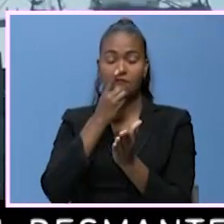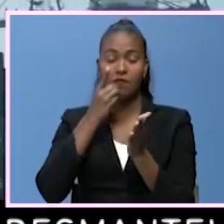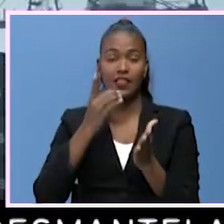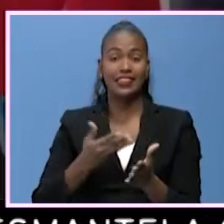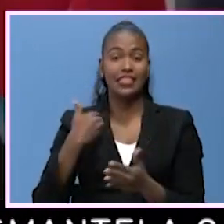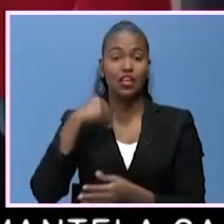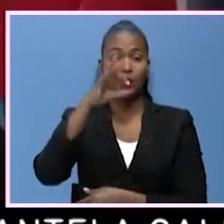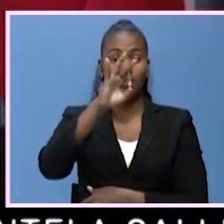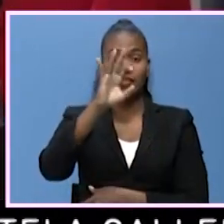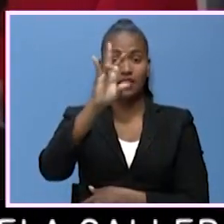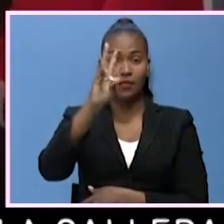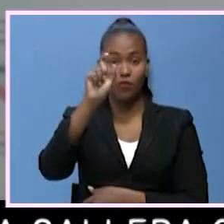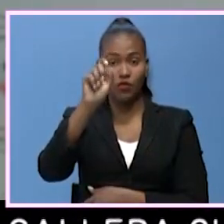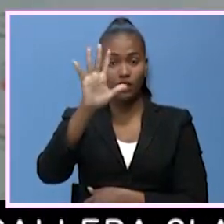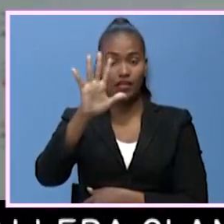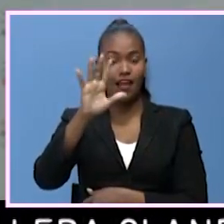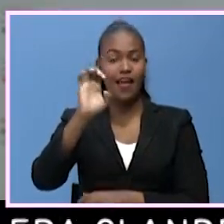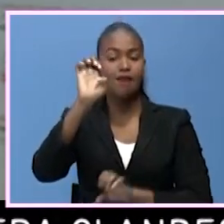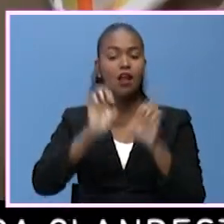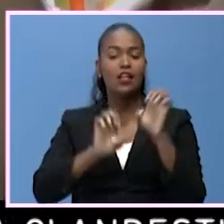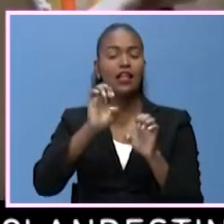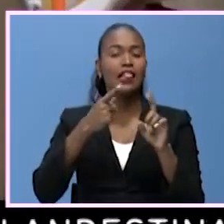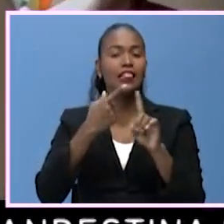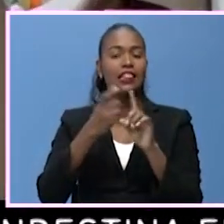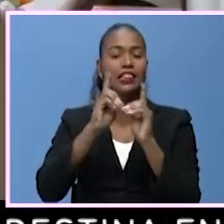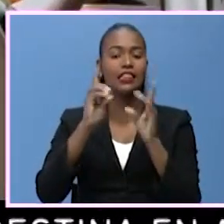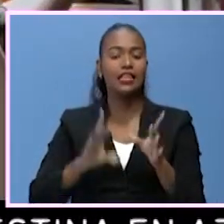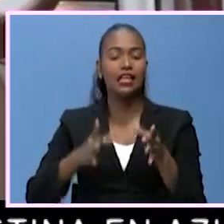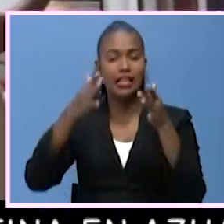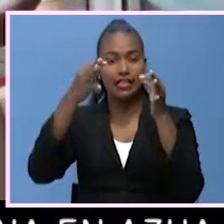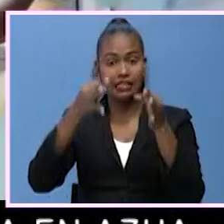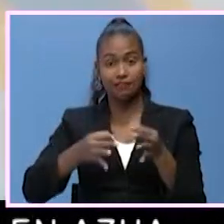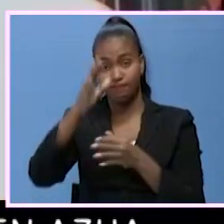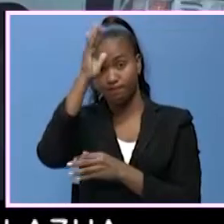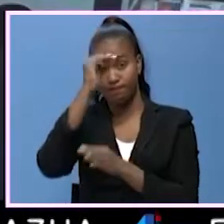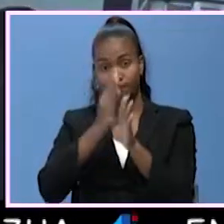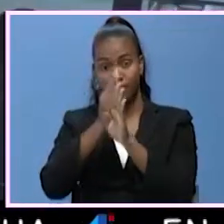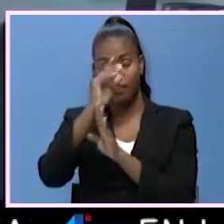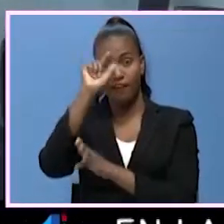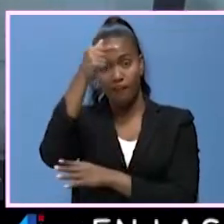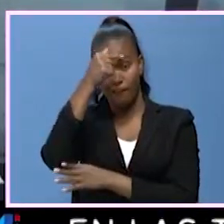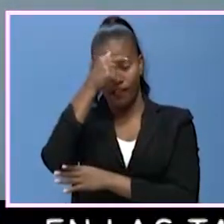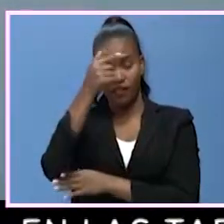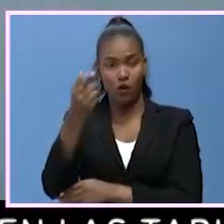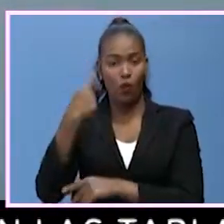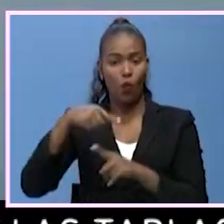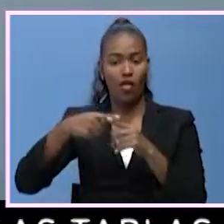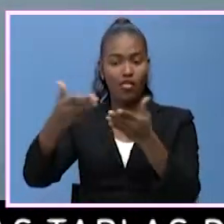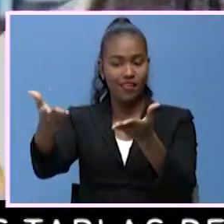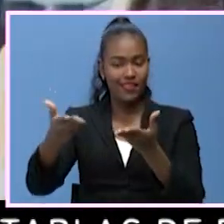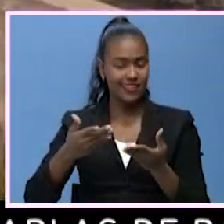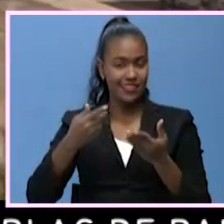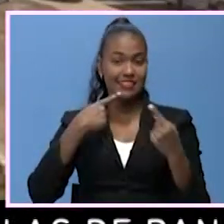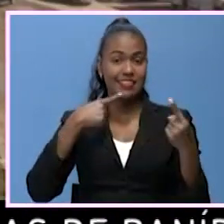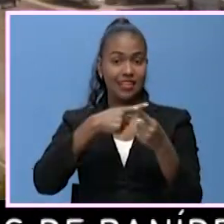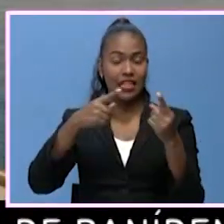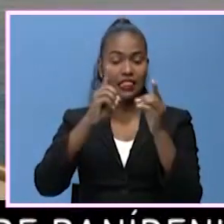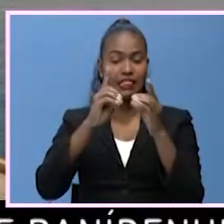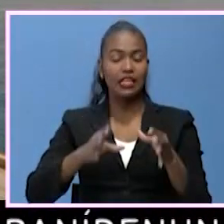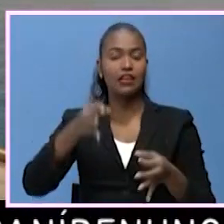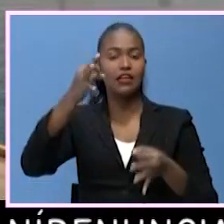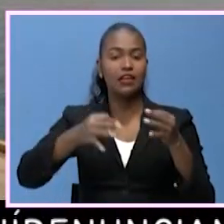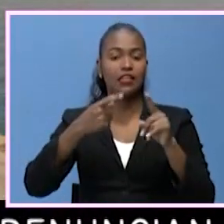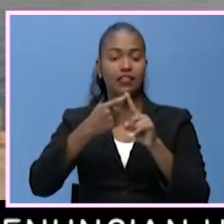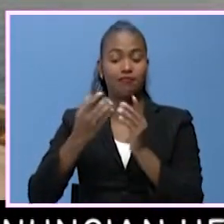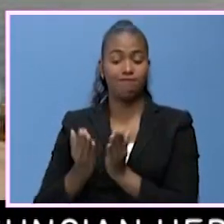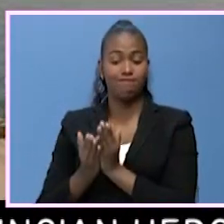97.5 puntos en la evaluación que realiza la Dirección General de Ética e Integridad Gubernamental. Al recibir la noticia, el director ejecutivo